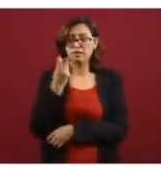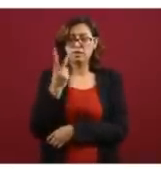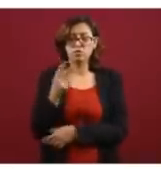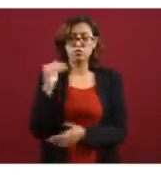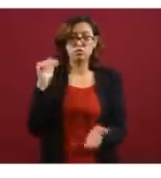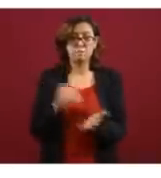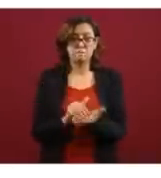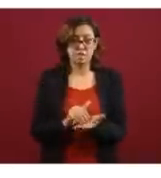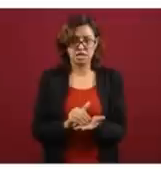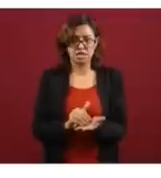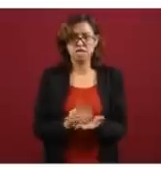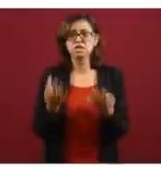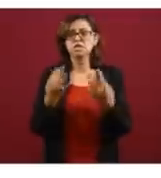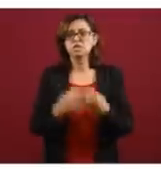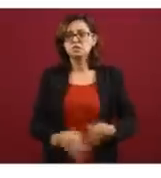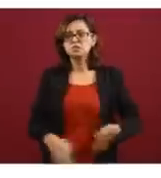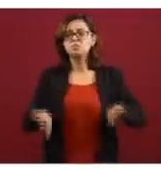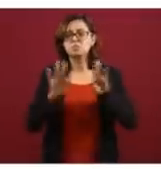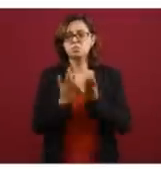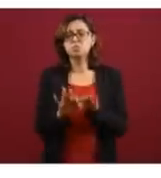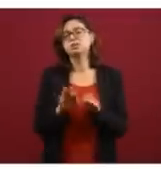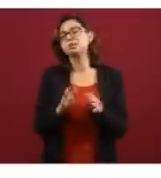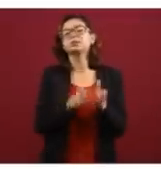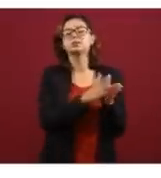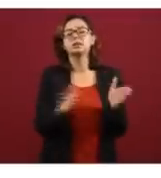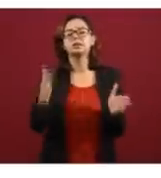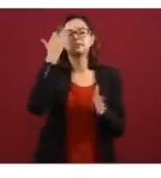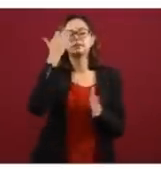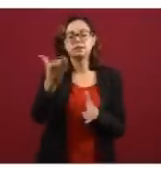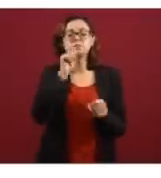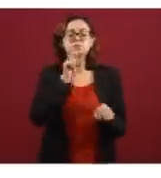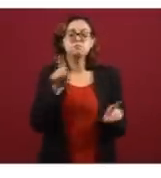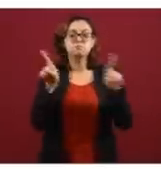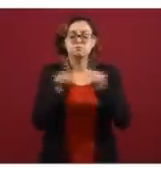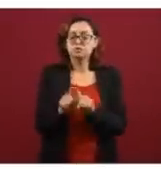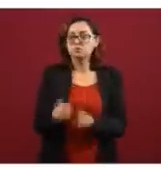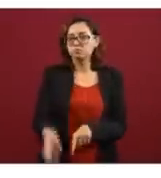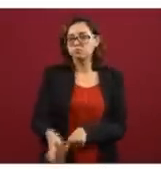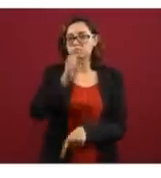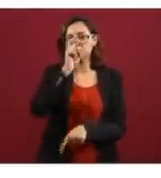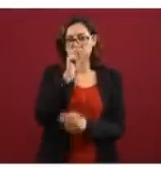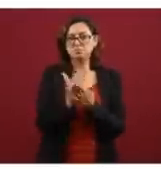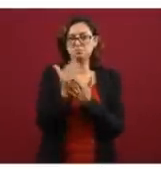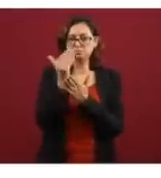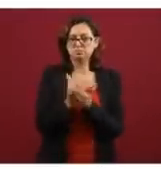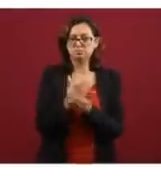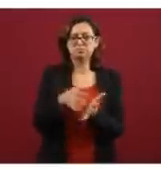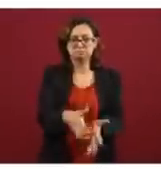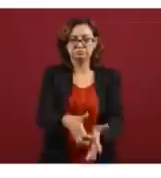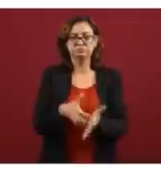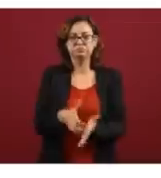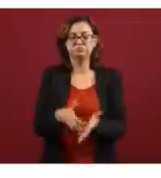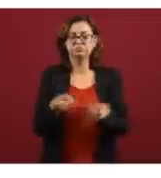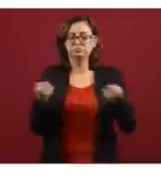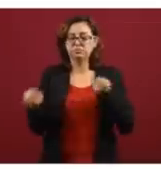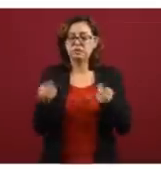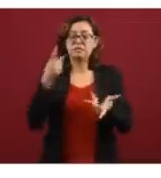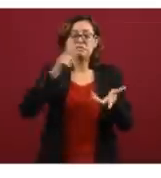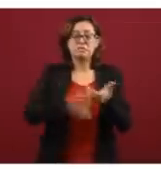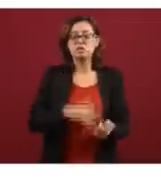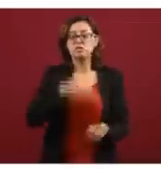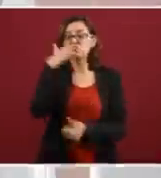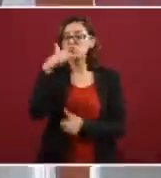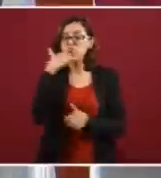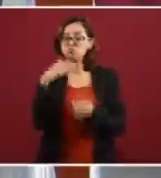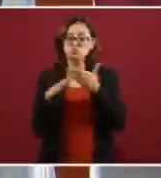muy importante que además de la temporada y el rigor y la disciplina en el manejo del instrumento, el combate a la corrupción en cada una de las